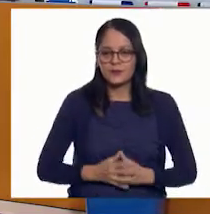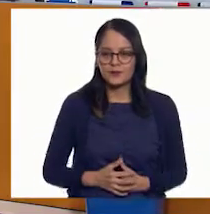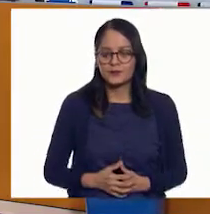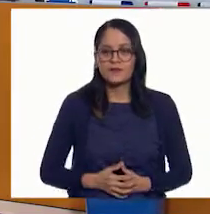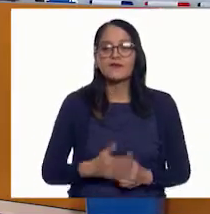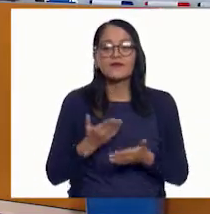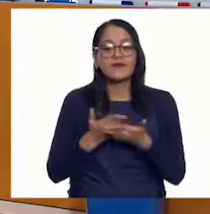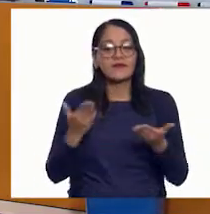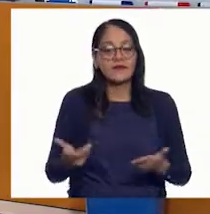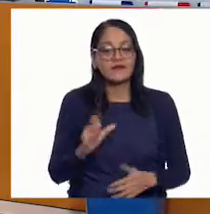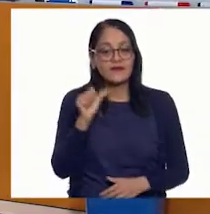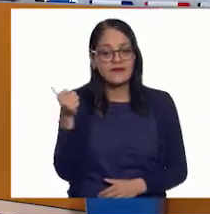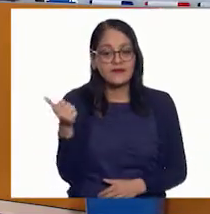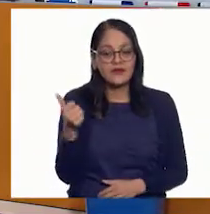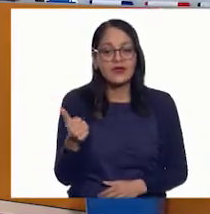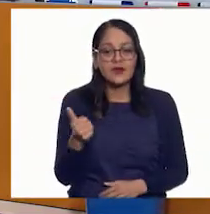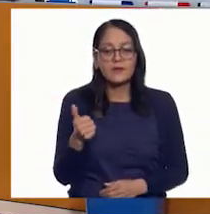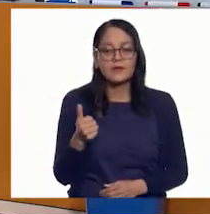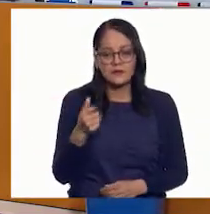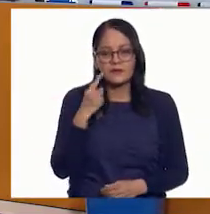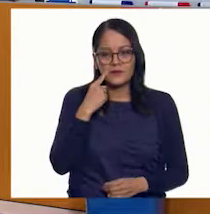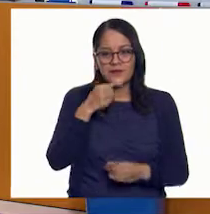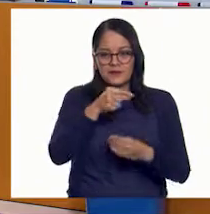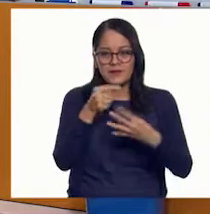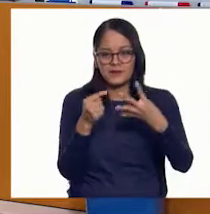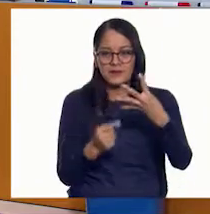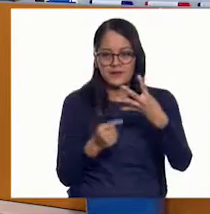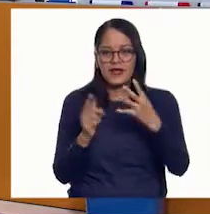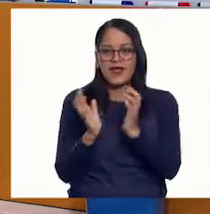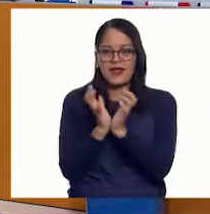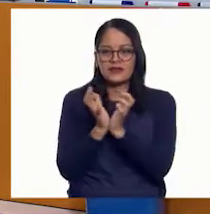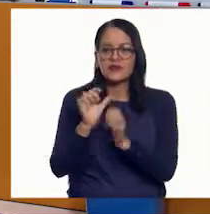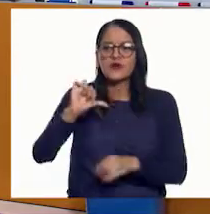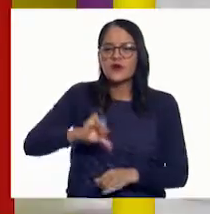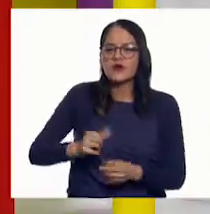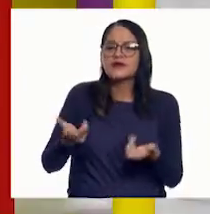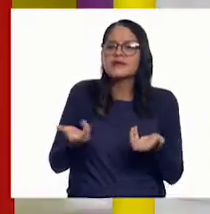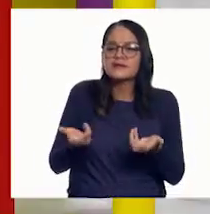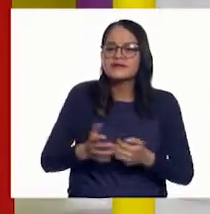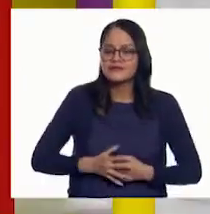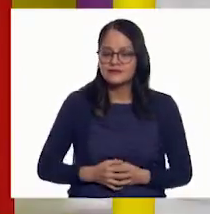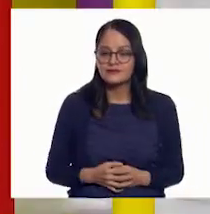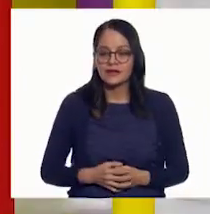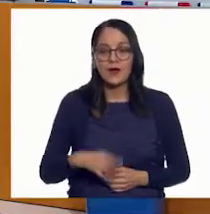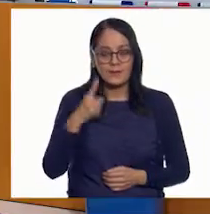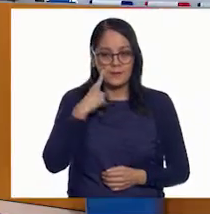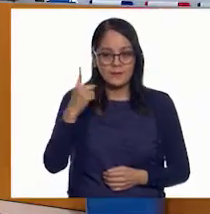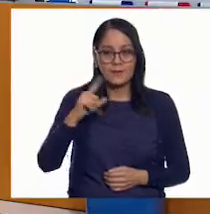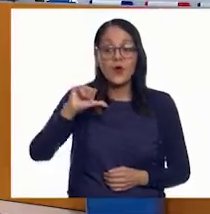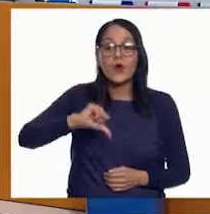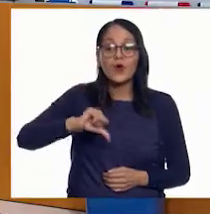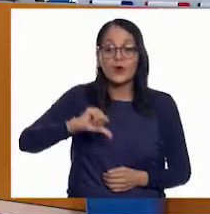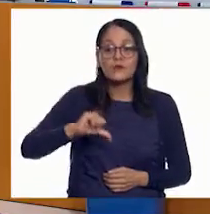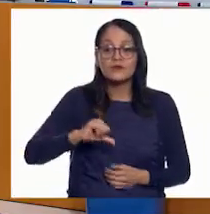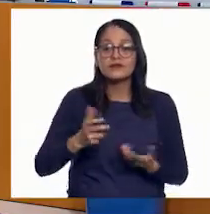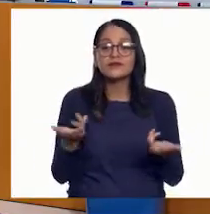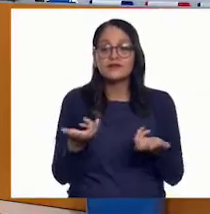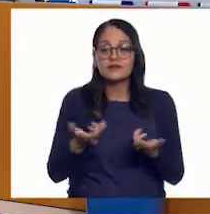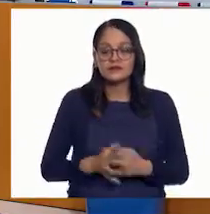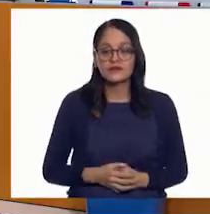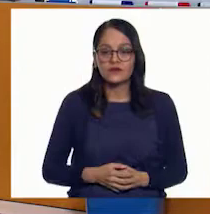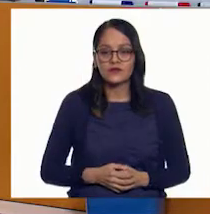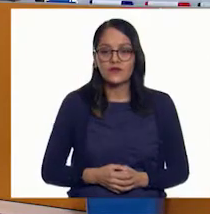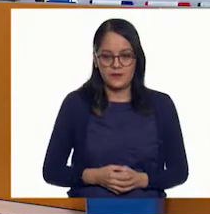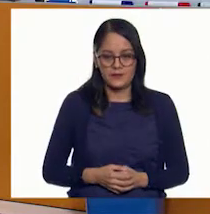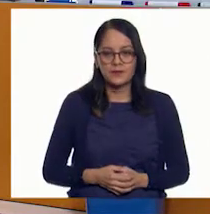de mencionar qué tipo de receta o remedio casero haremos el día de hoy. ¿Cuál? Pues miren, el día de hoy es una receta, un